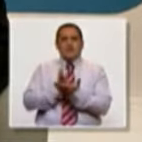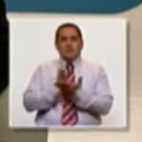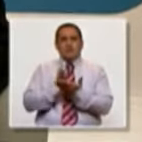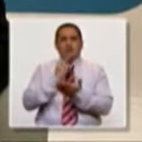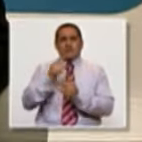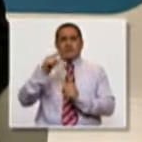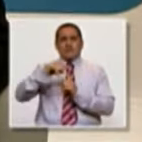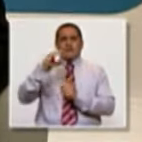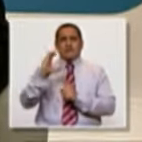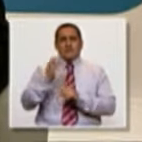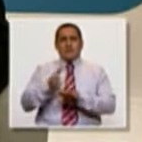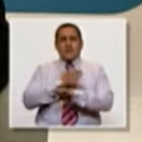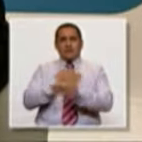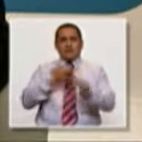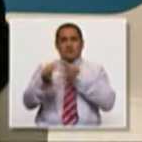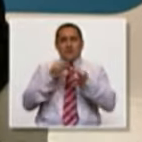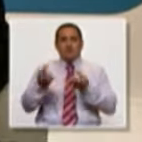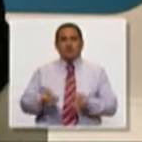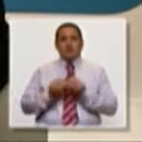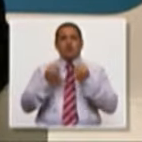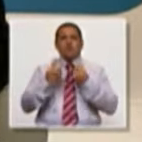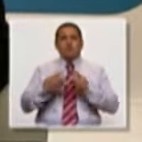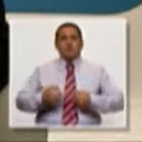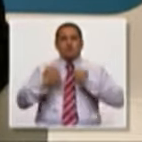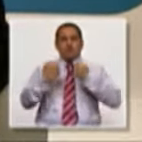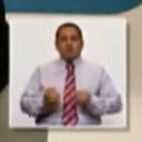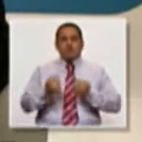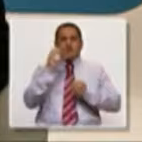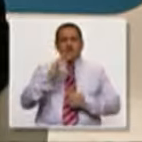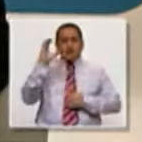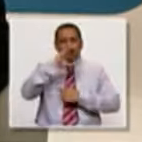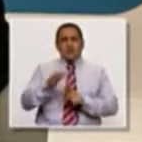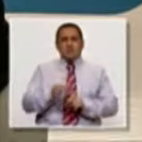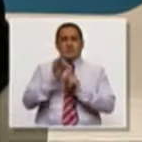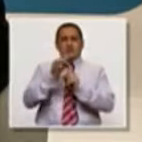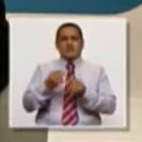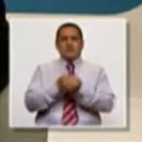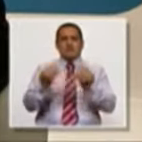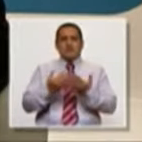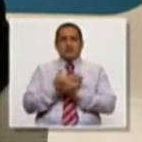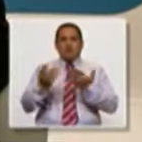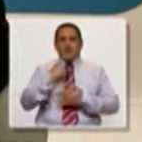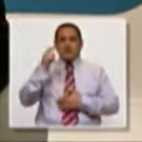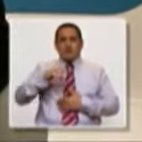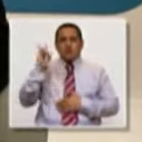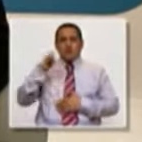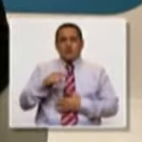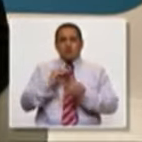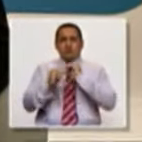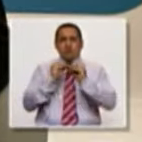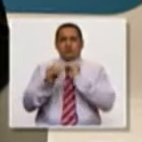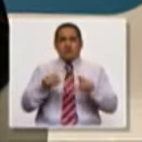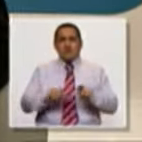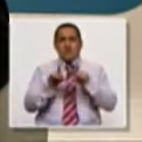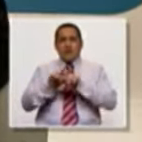Constitucional referida a cómo se posiciona y busca priorizar los casos que realmente requieren de urgencia, a conversar un